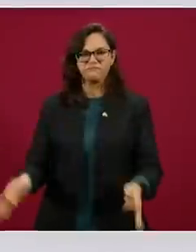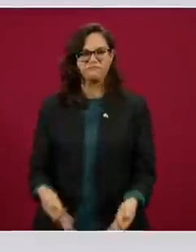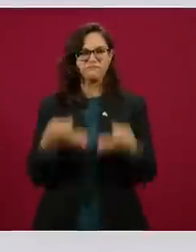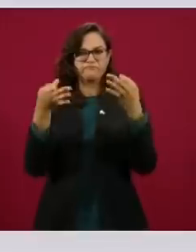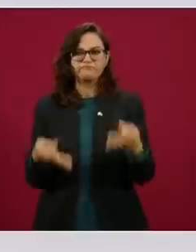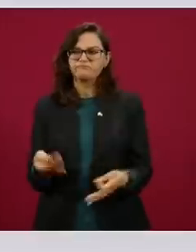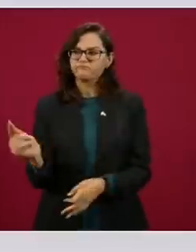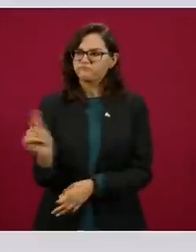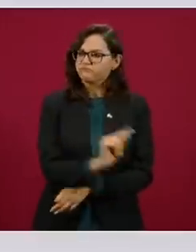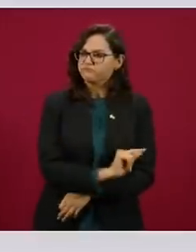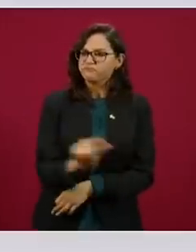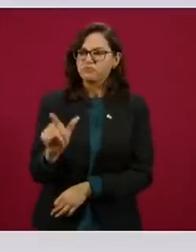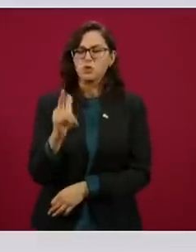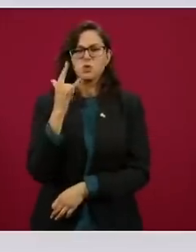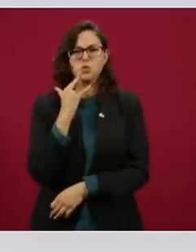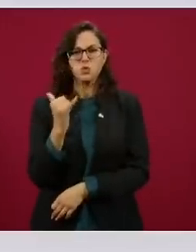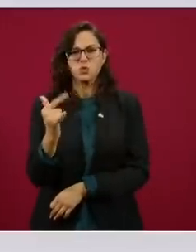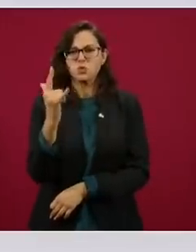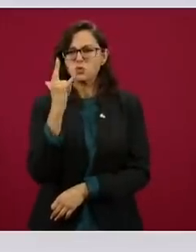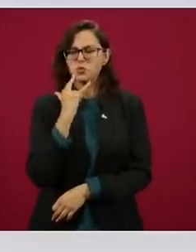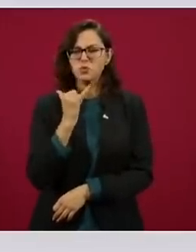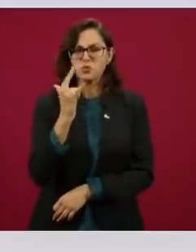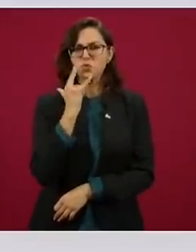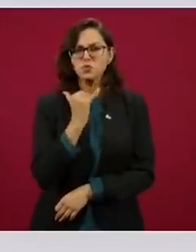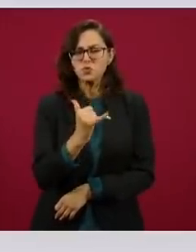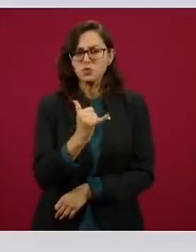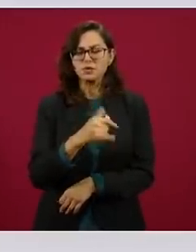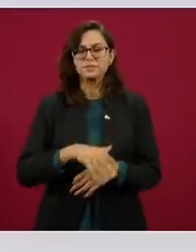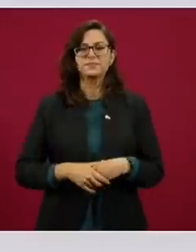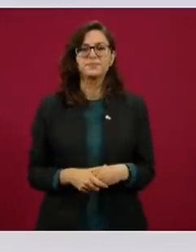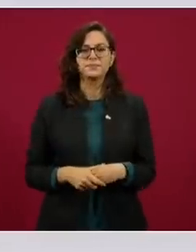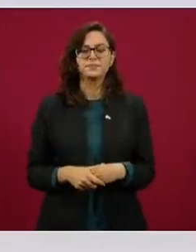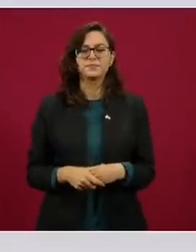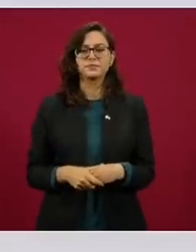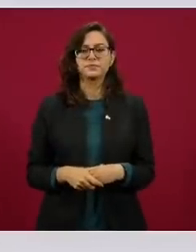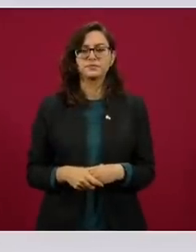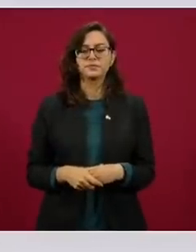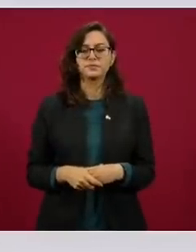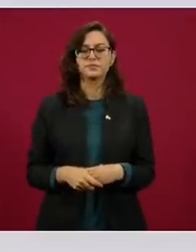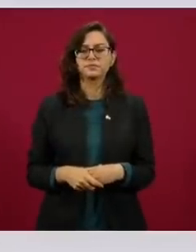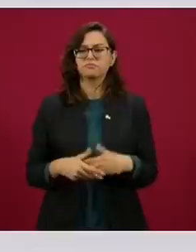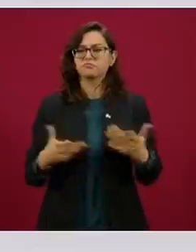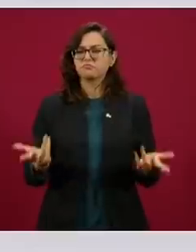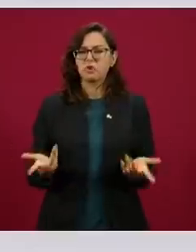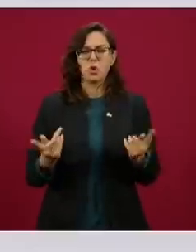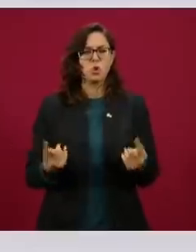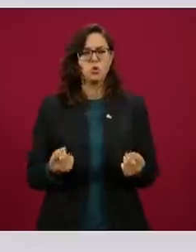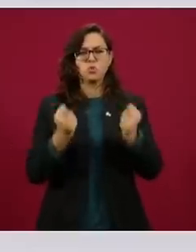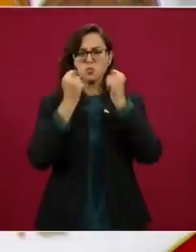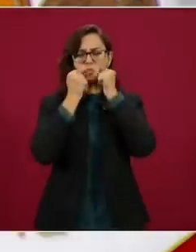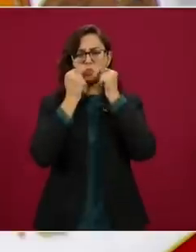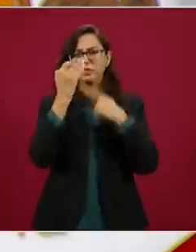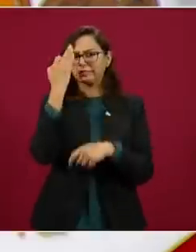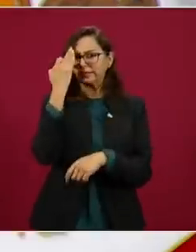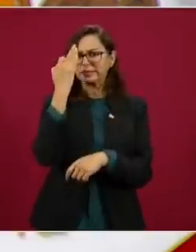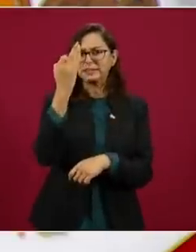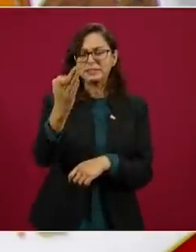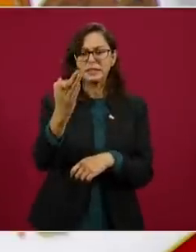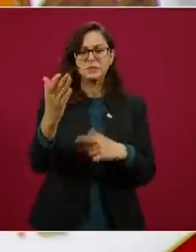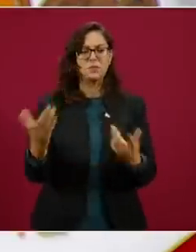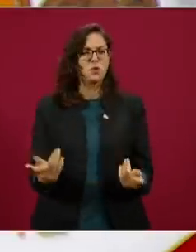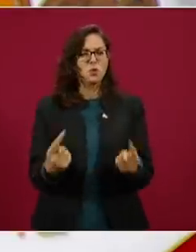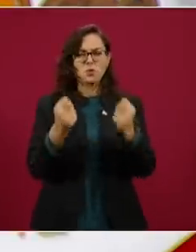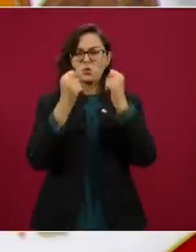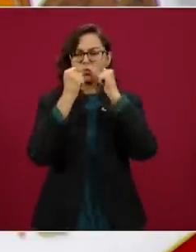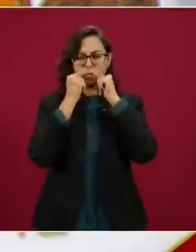personal de salud quienes sin importar el tiempo sus propias necesidades